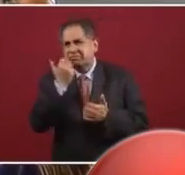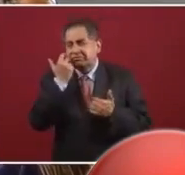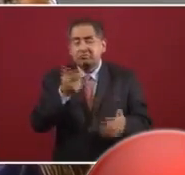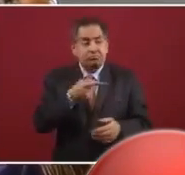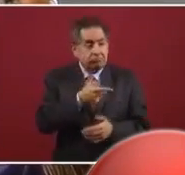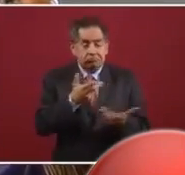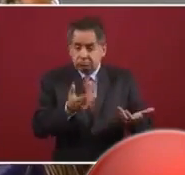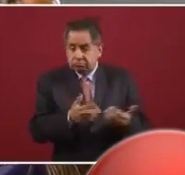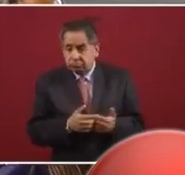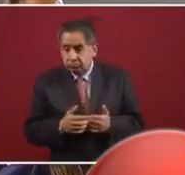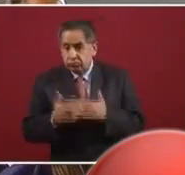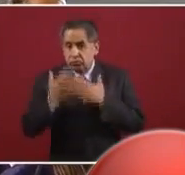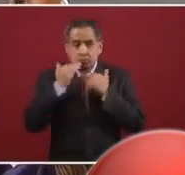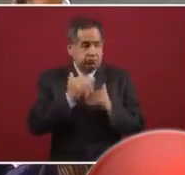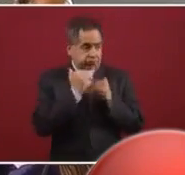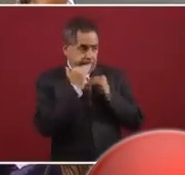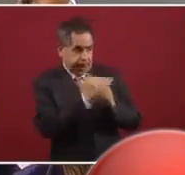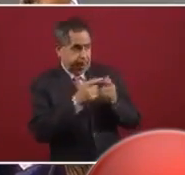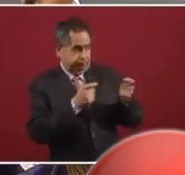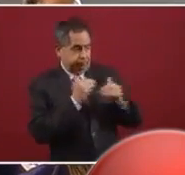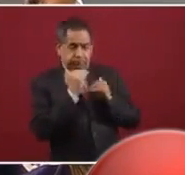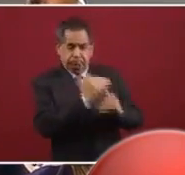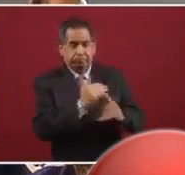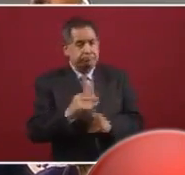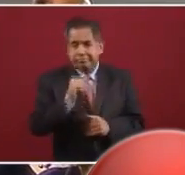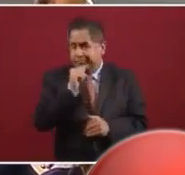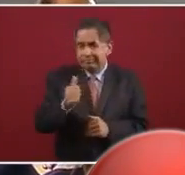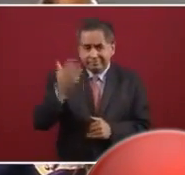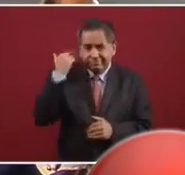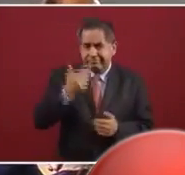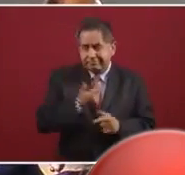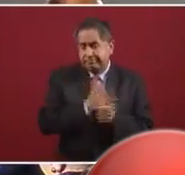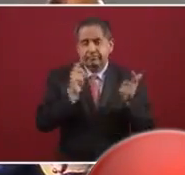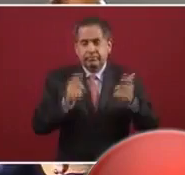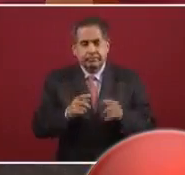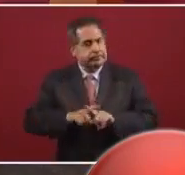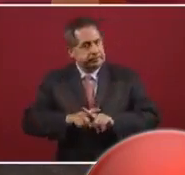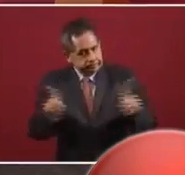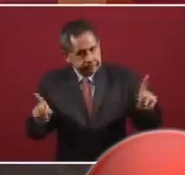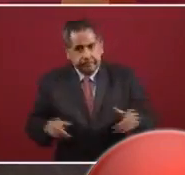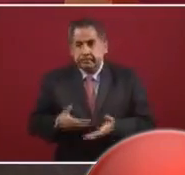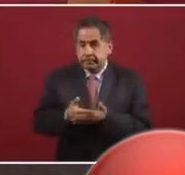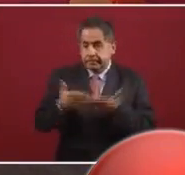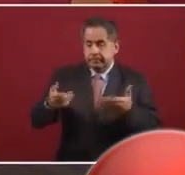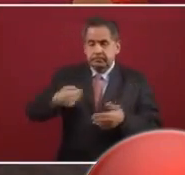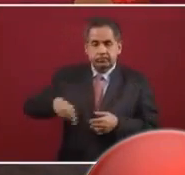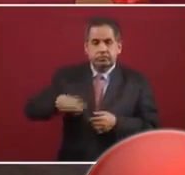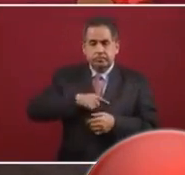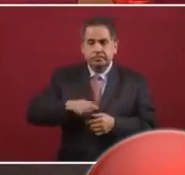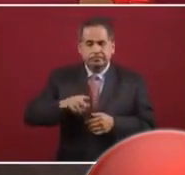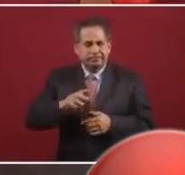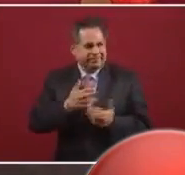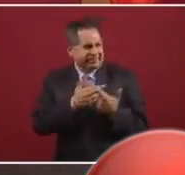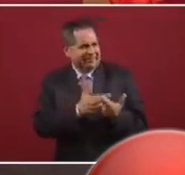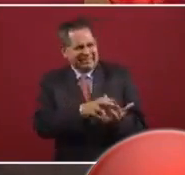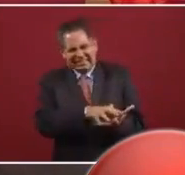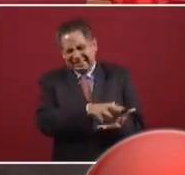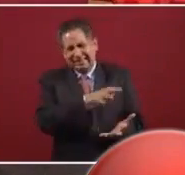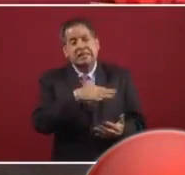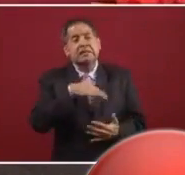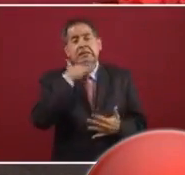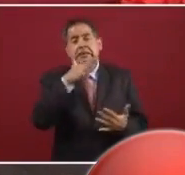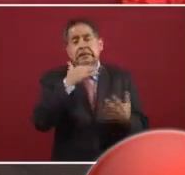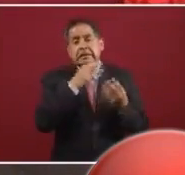decir, no había ningún límite. Entonces nosotros tenemos ventaja, porque como era tanta la corrupción